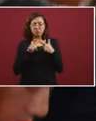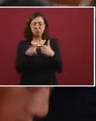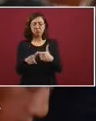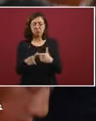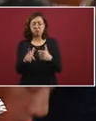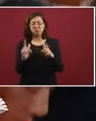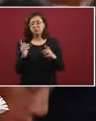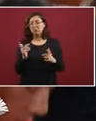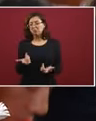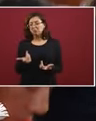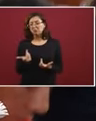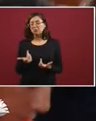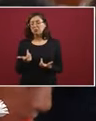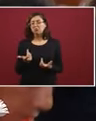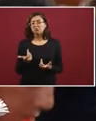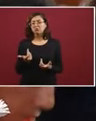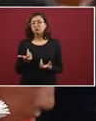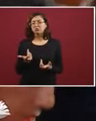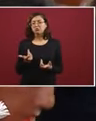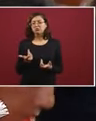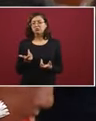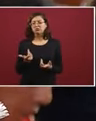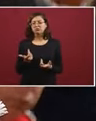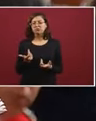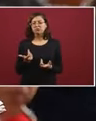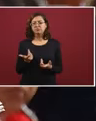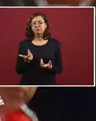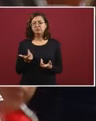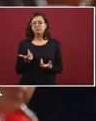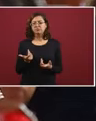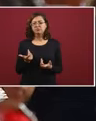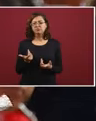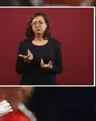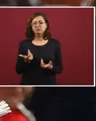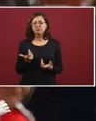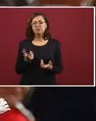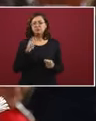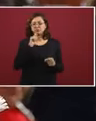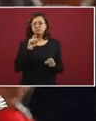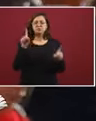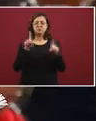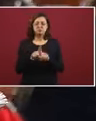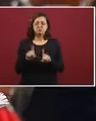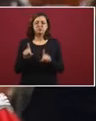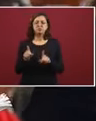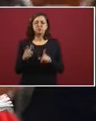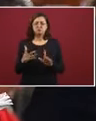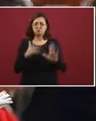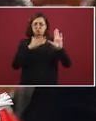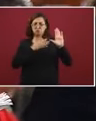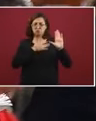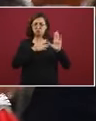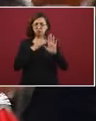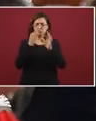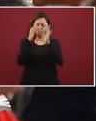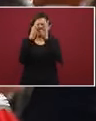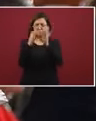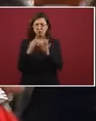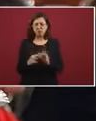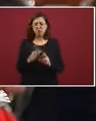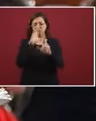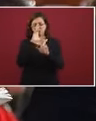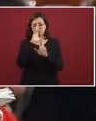París y si se van a respetar los compromisos ahí señalados y si ya se hizo un cálculo